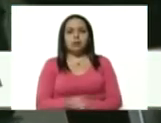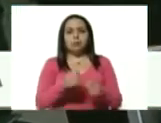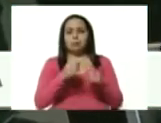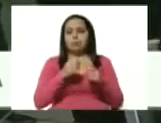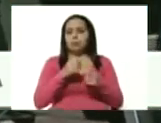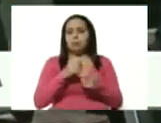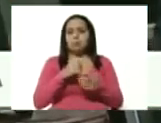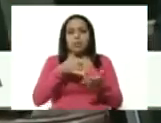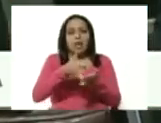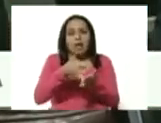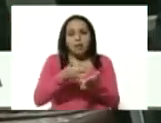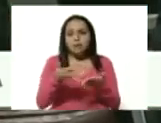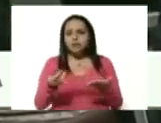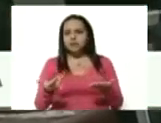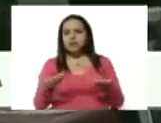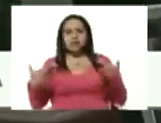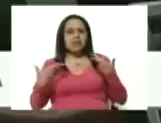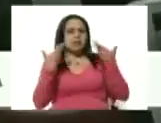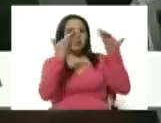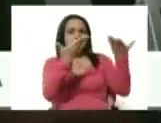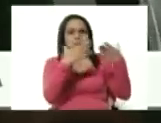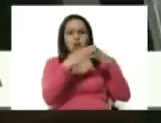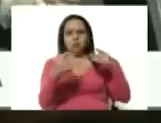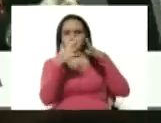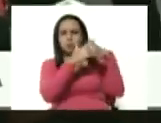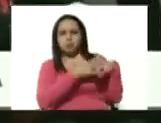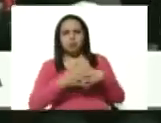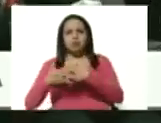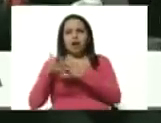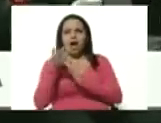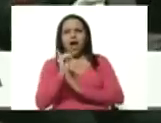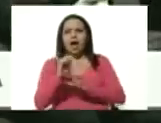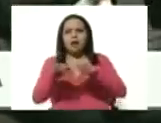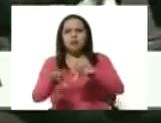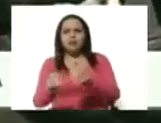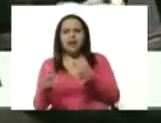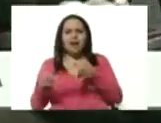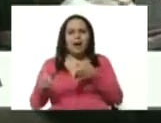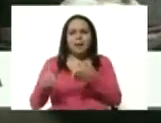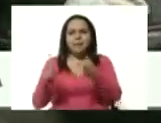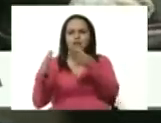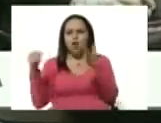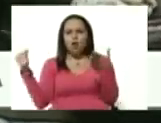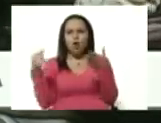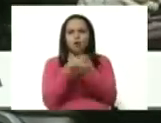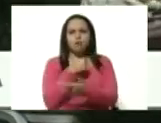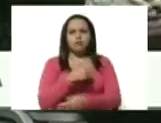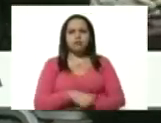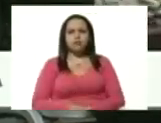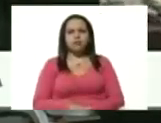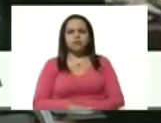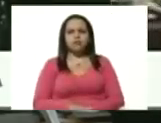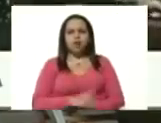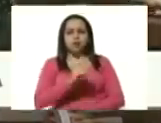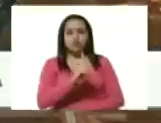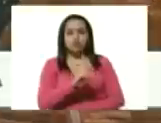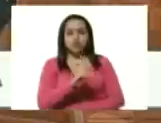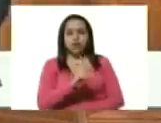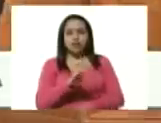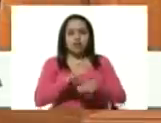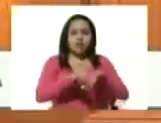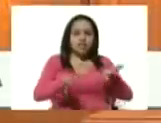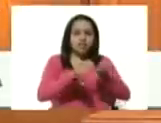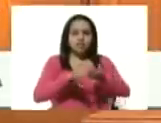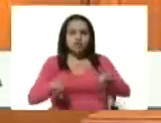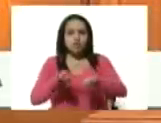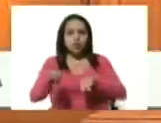entreguista, que lamentablemente ha tomado los caminos del golpismo en una de las fracciones de la oposición